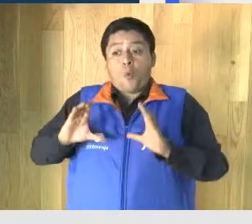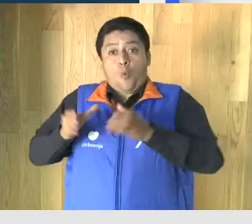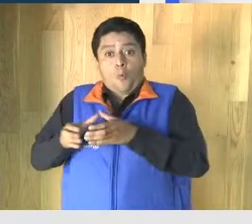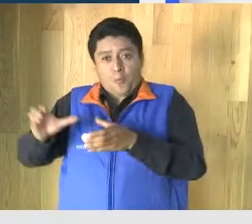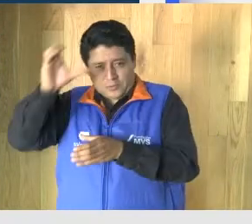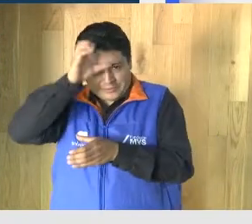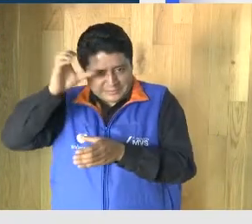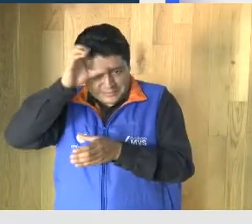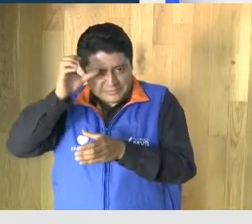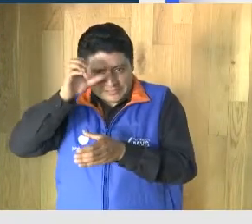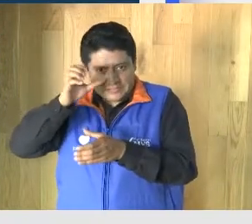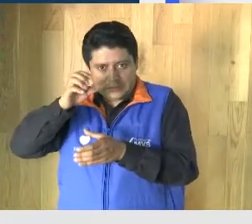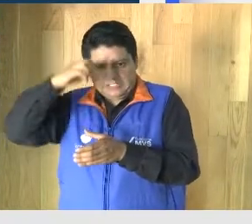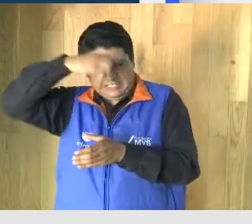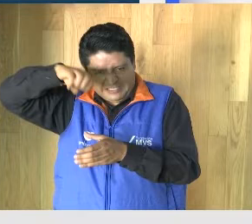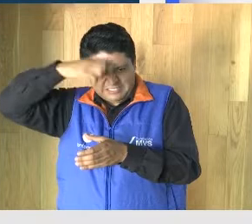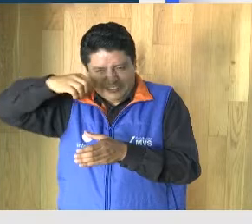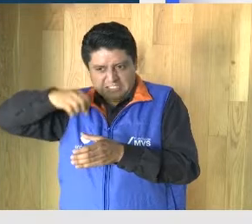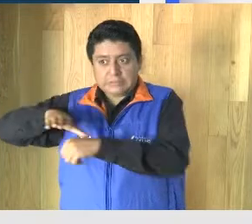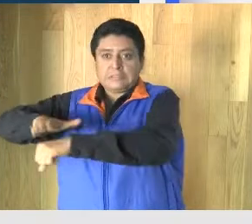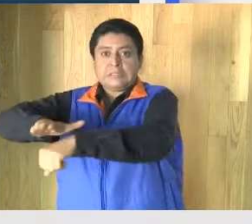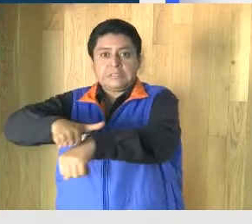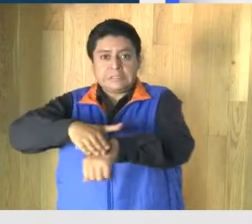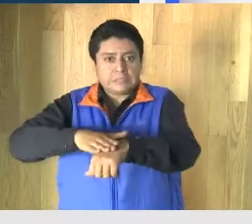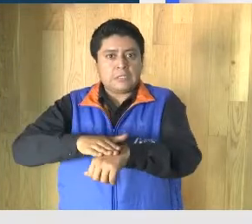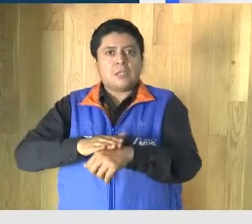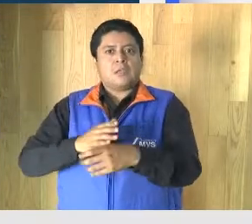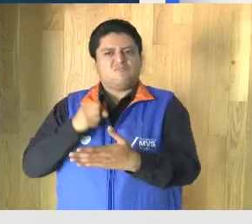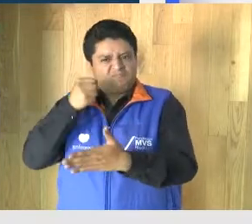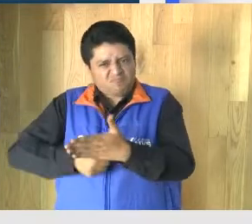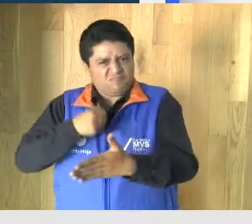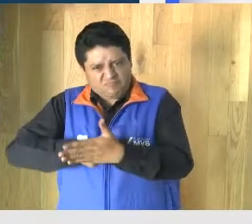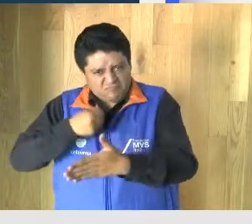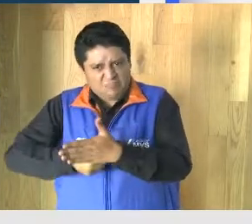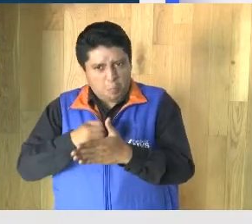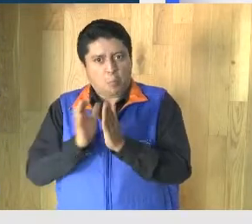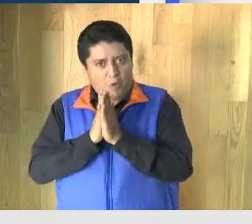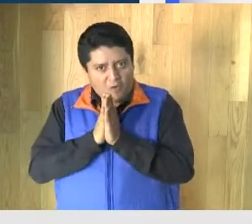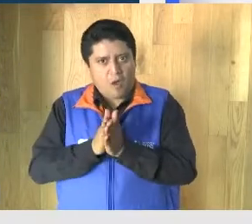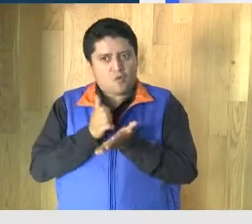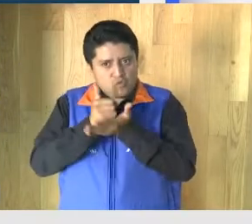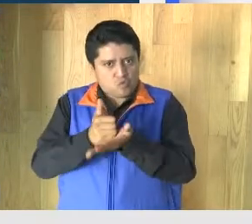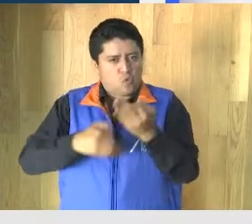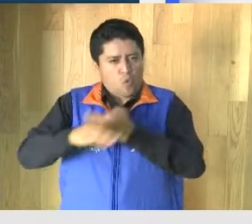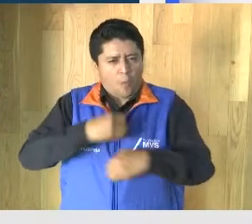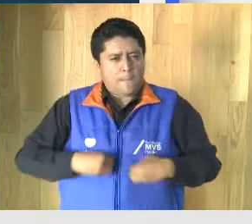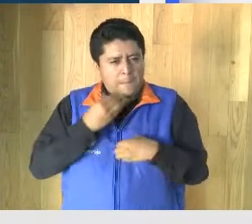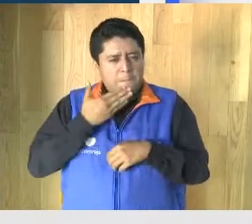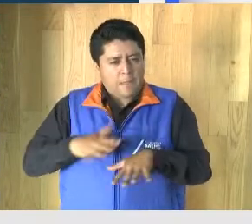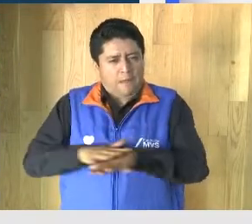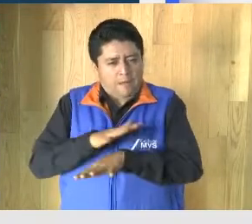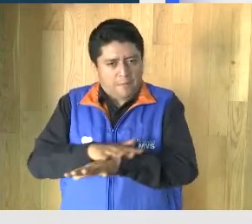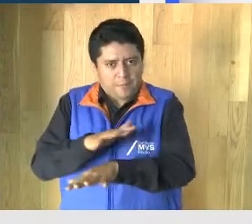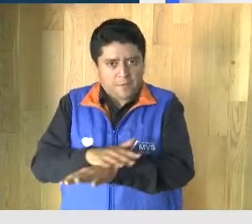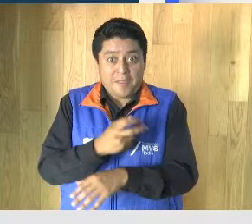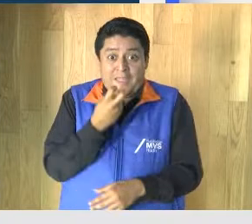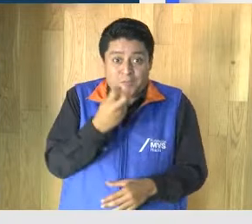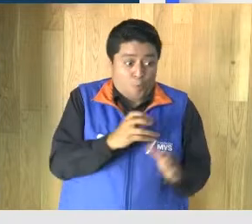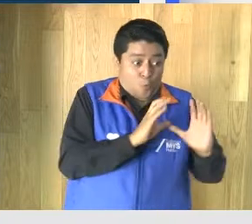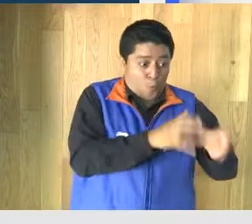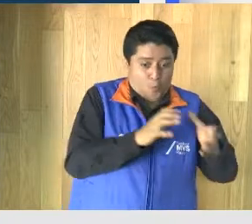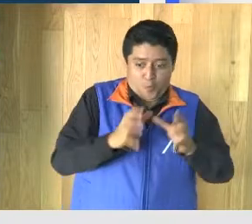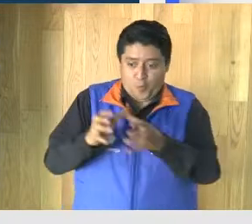¿no?, sobre las acciones de gobiernos y empresas, y yo creo que este ecosistema, bueno, pues hace